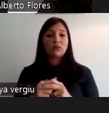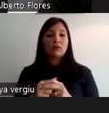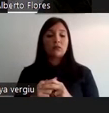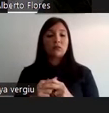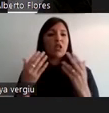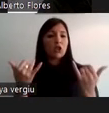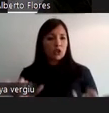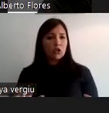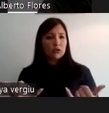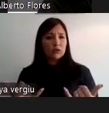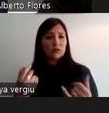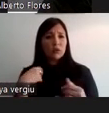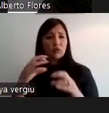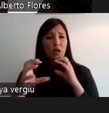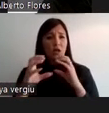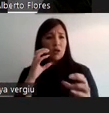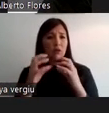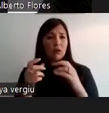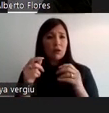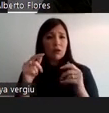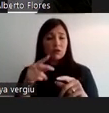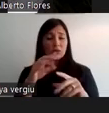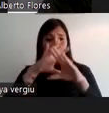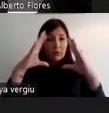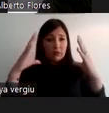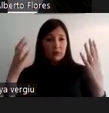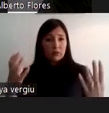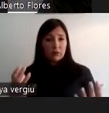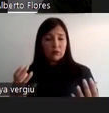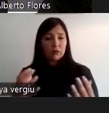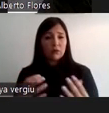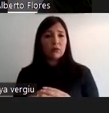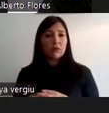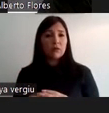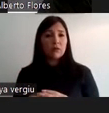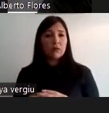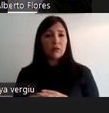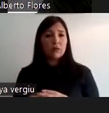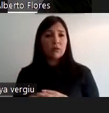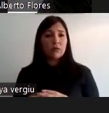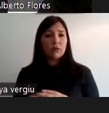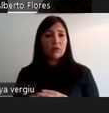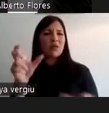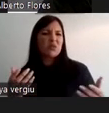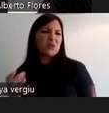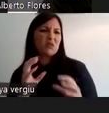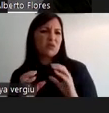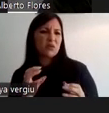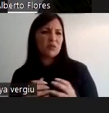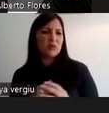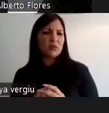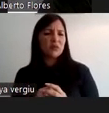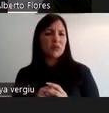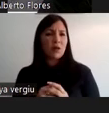Entonces estamos hablando entonces ya con este panorama de Cuántas personas están tendrían